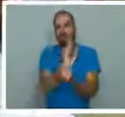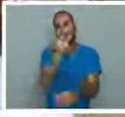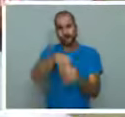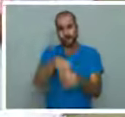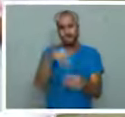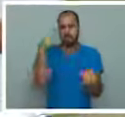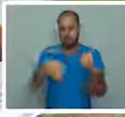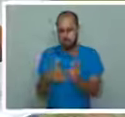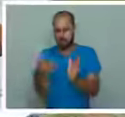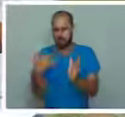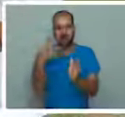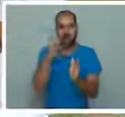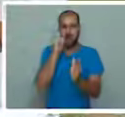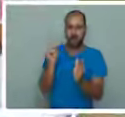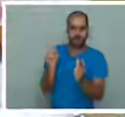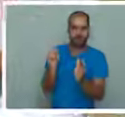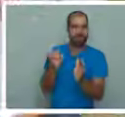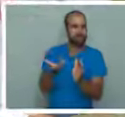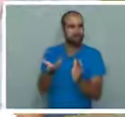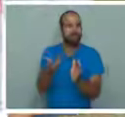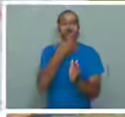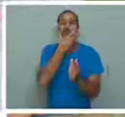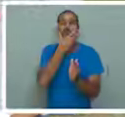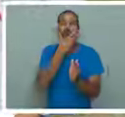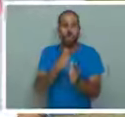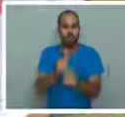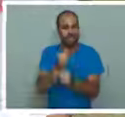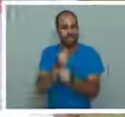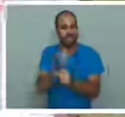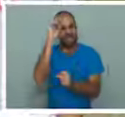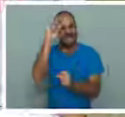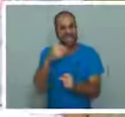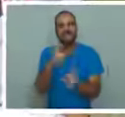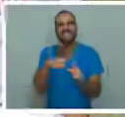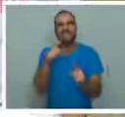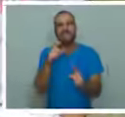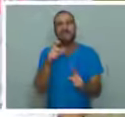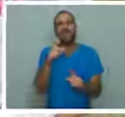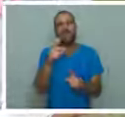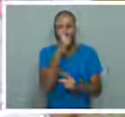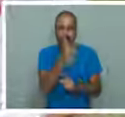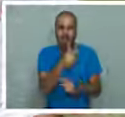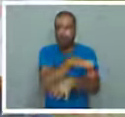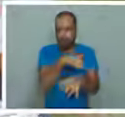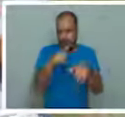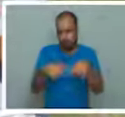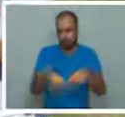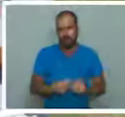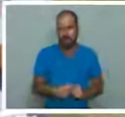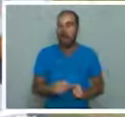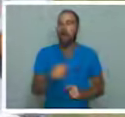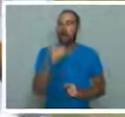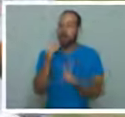veterinario muy buenas tardes y bienvenidos nuestro programa muchas gracias por invitarme qué placer tenerte aquí sobre todo para hablar acerca de la labor que